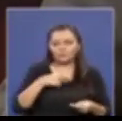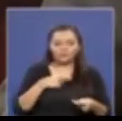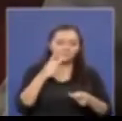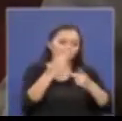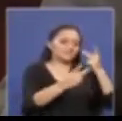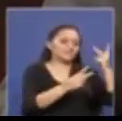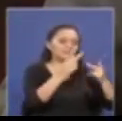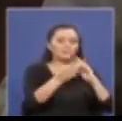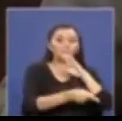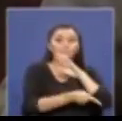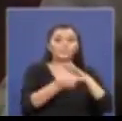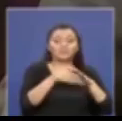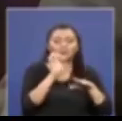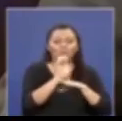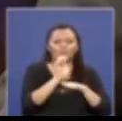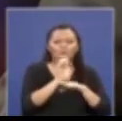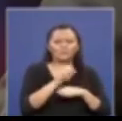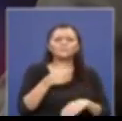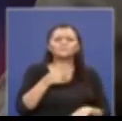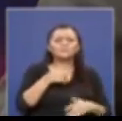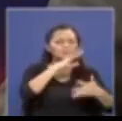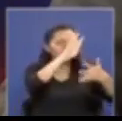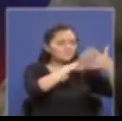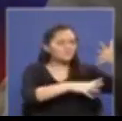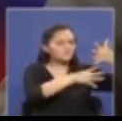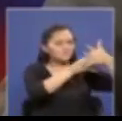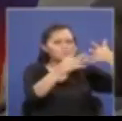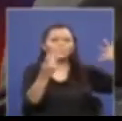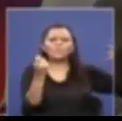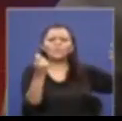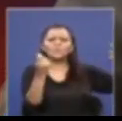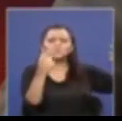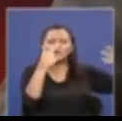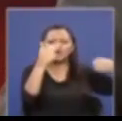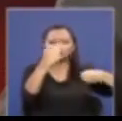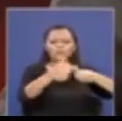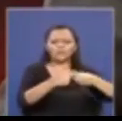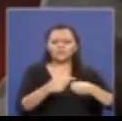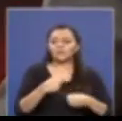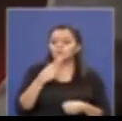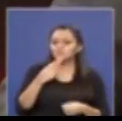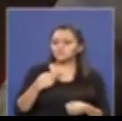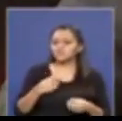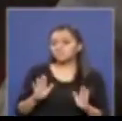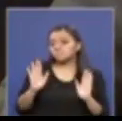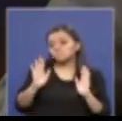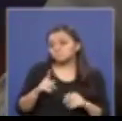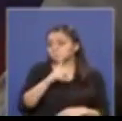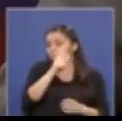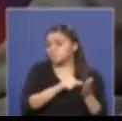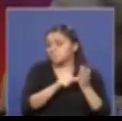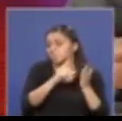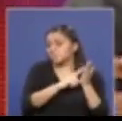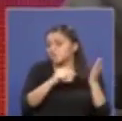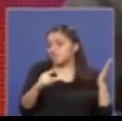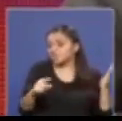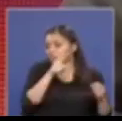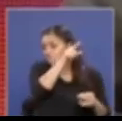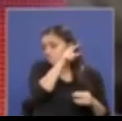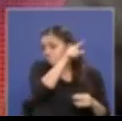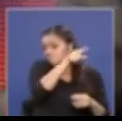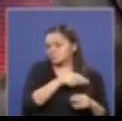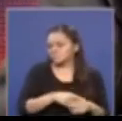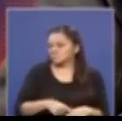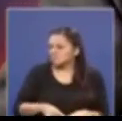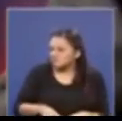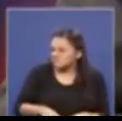Petroecuador. Y cuando les digo cómo ponen los precios, cómo establecen los subsidios, lo hace el ministro. Empiezo a averiguar por todos